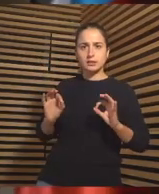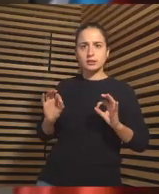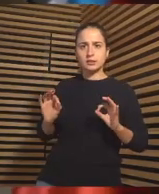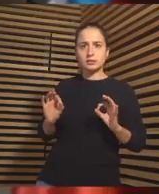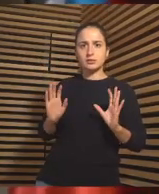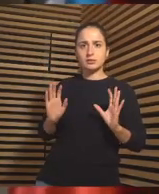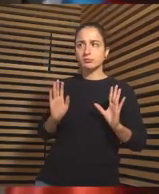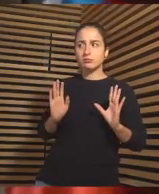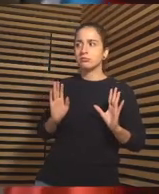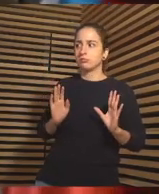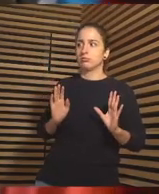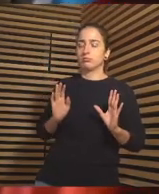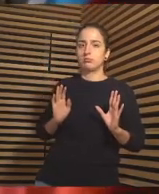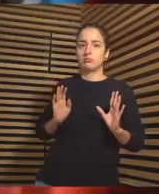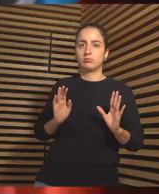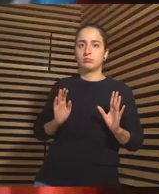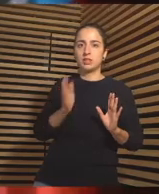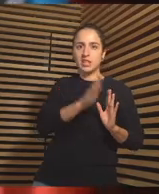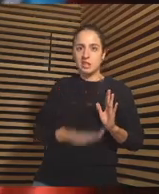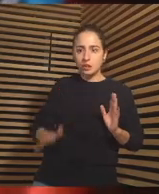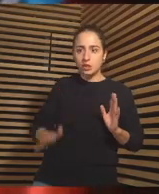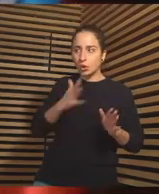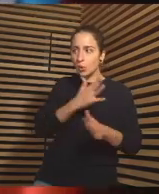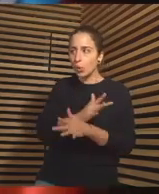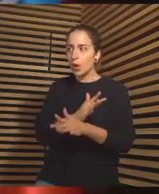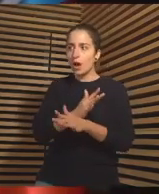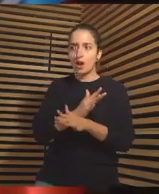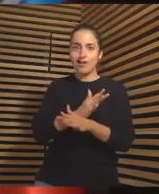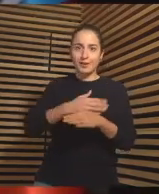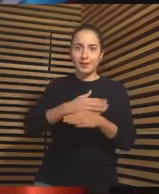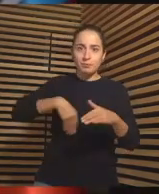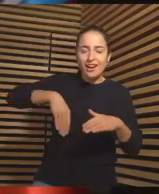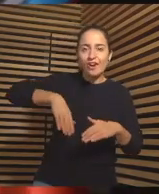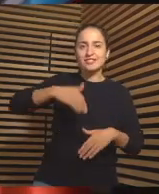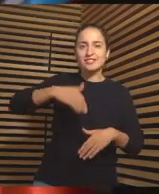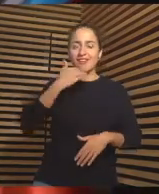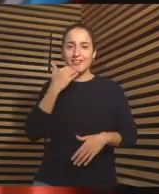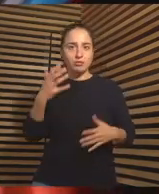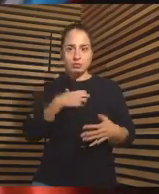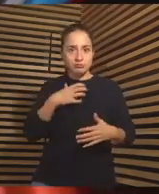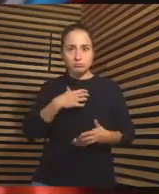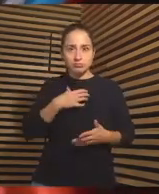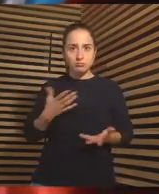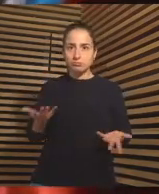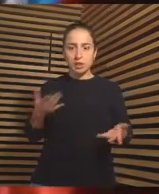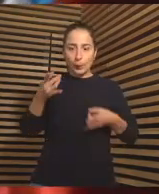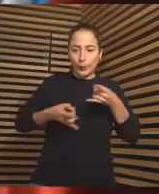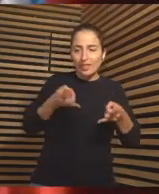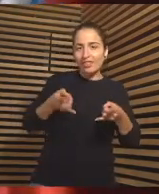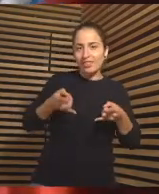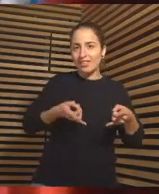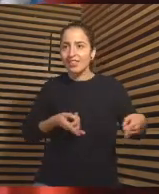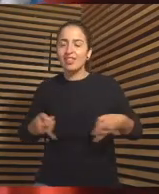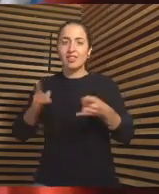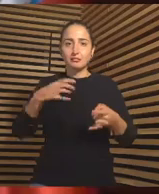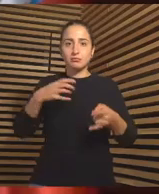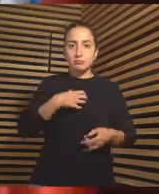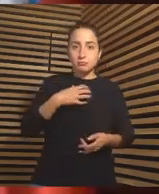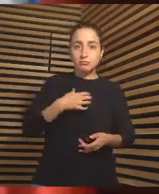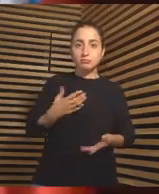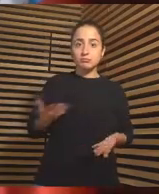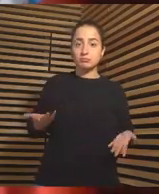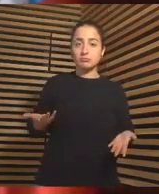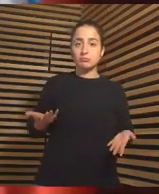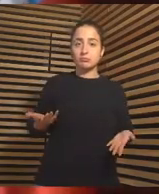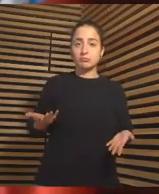Es que los críos no pueden jugar a la pelota, no pueden montar en bicicleta por ahí, no pueden hacer el uso que haría cualquier